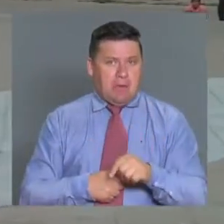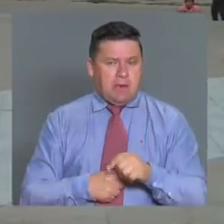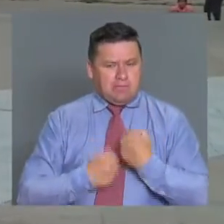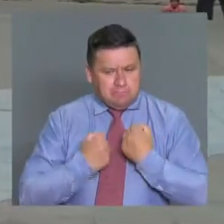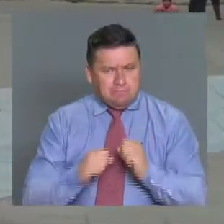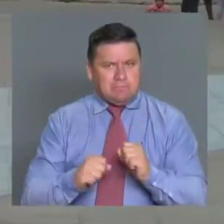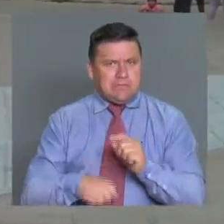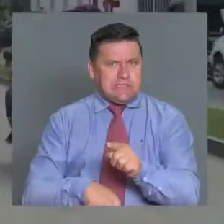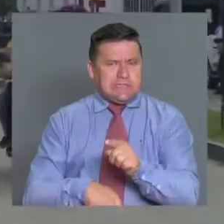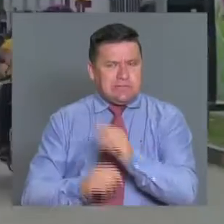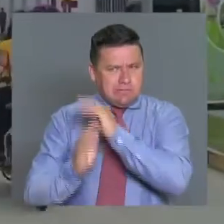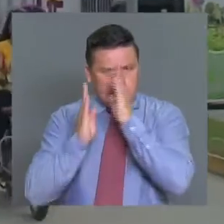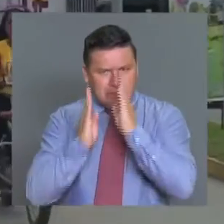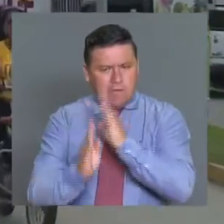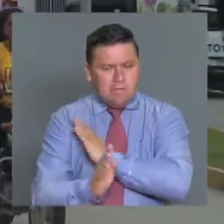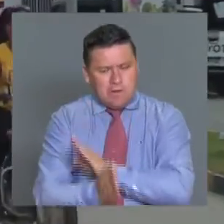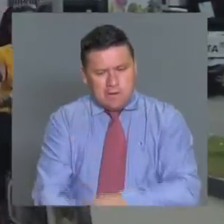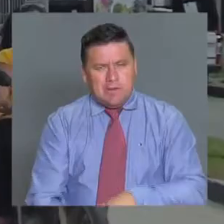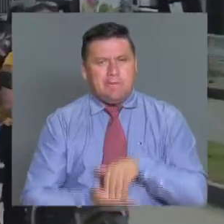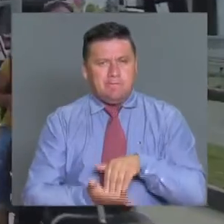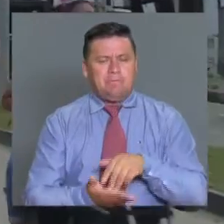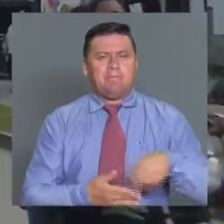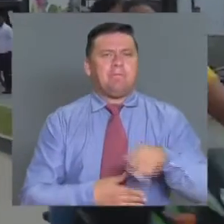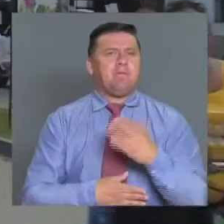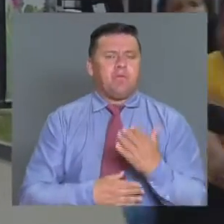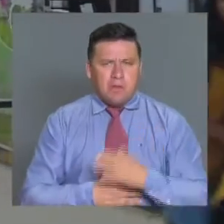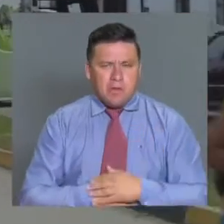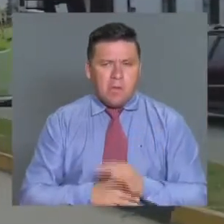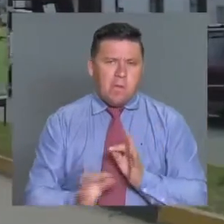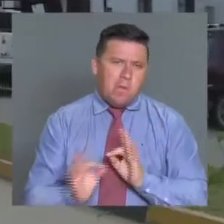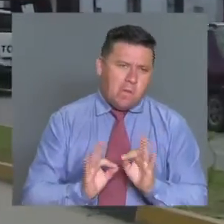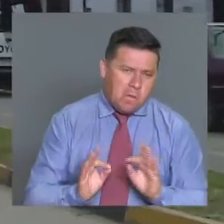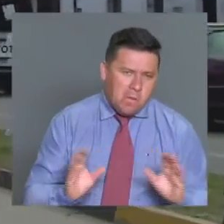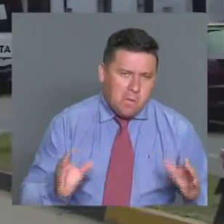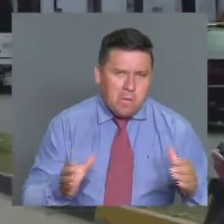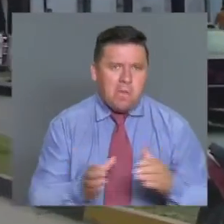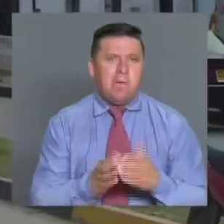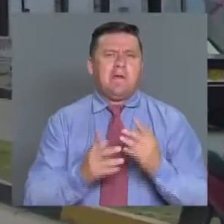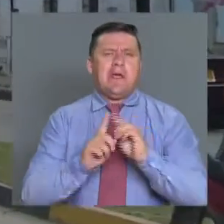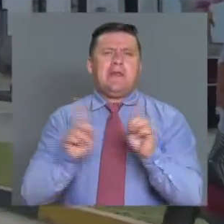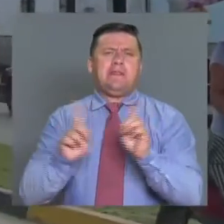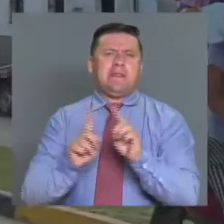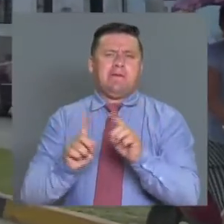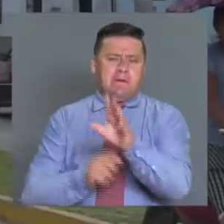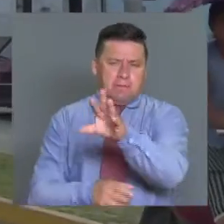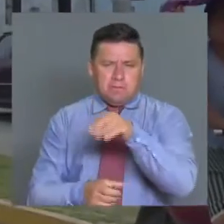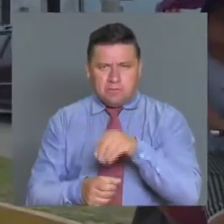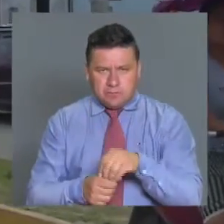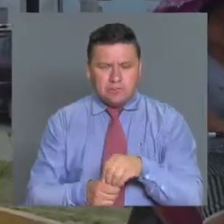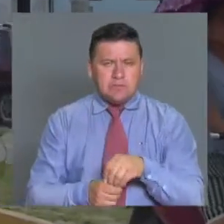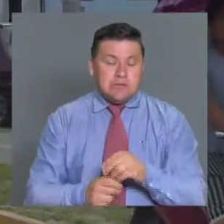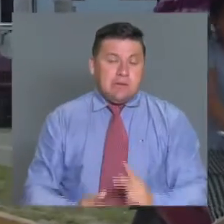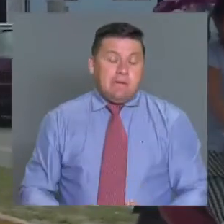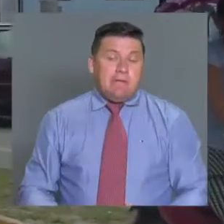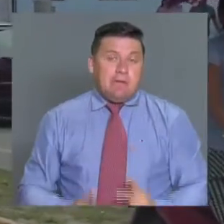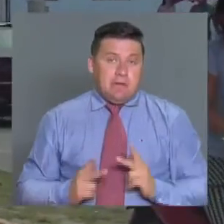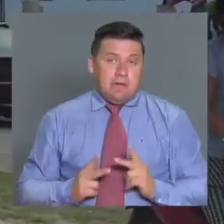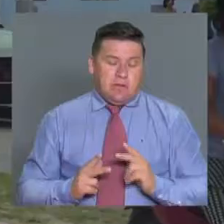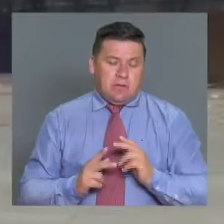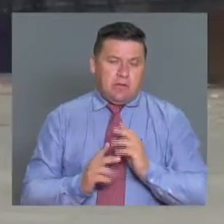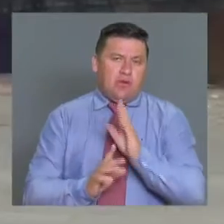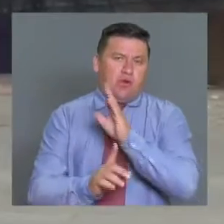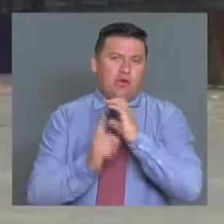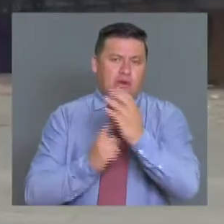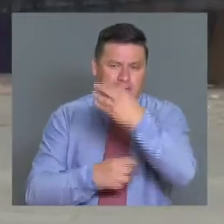mucho de ellos también a fortalecer desde organizaciones de diferente tipo la vida la vida pública